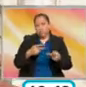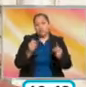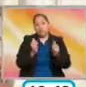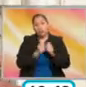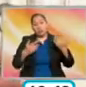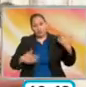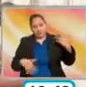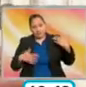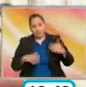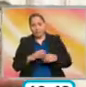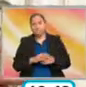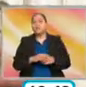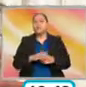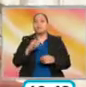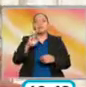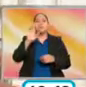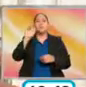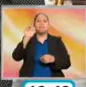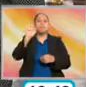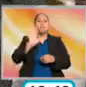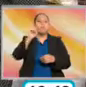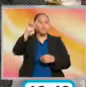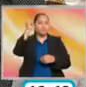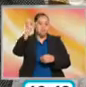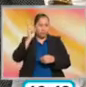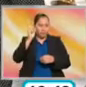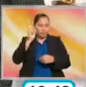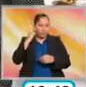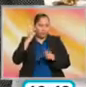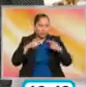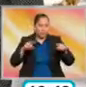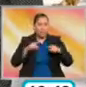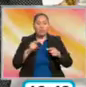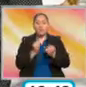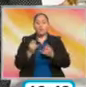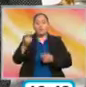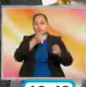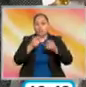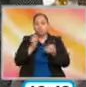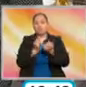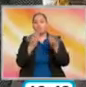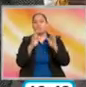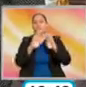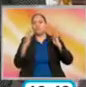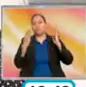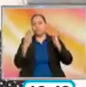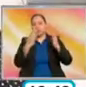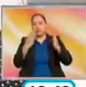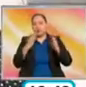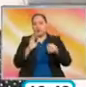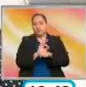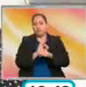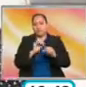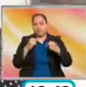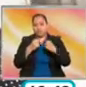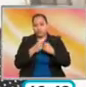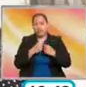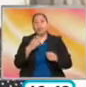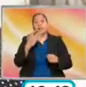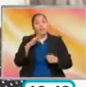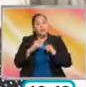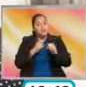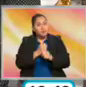guitarras, así el estilo de allá de Sinaloa, viene una salsa, que es la del Cantante, y Bumper Choque, que es la cumbia. Oye, ya casi 10 años